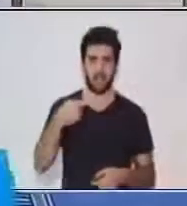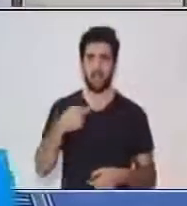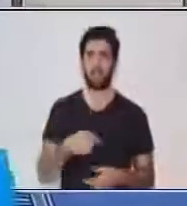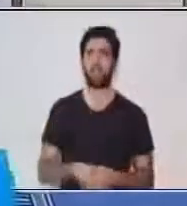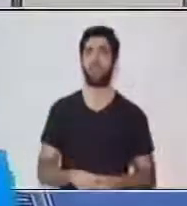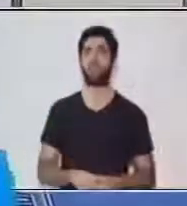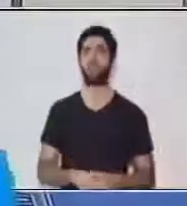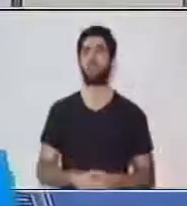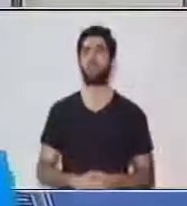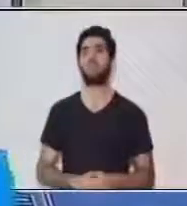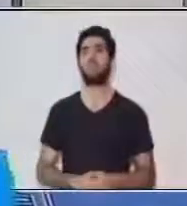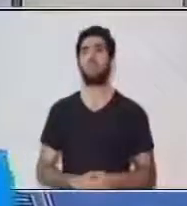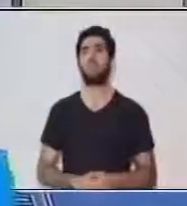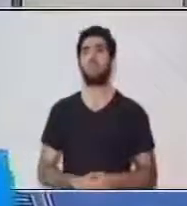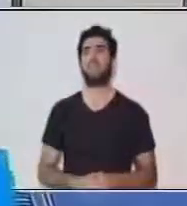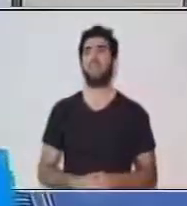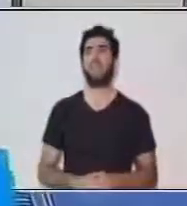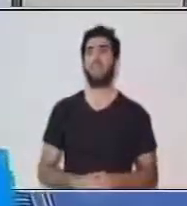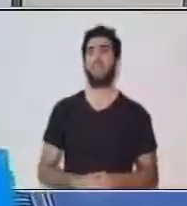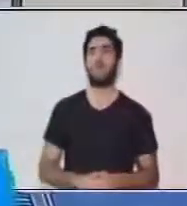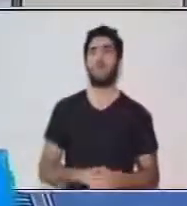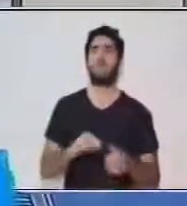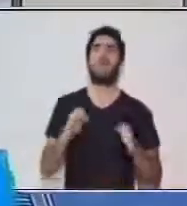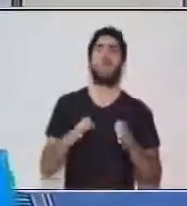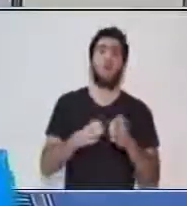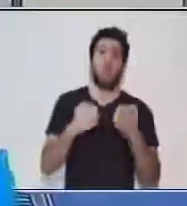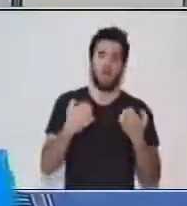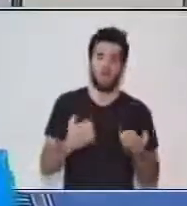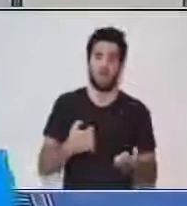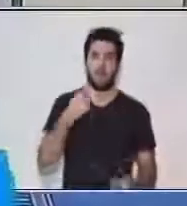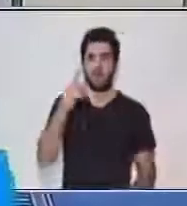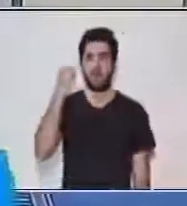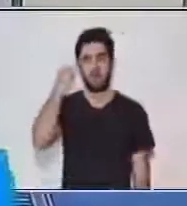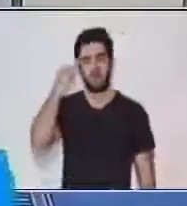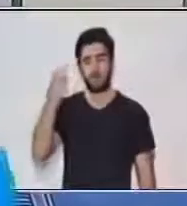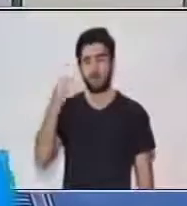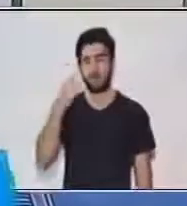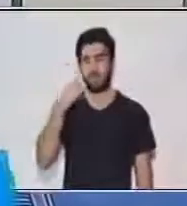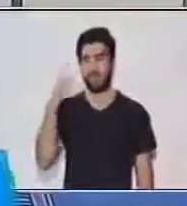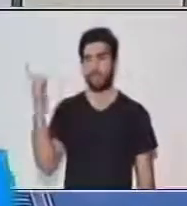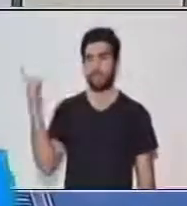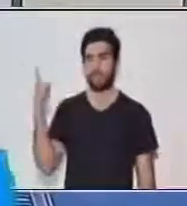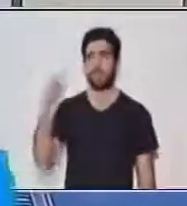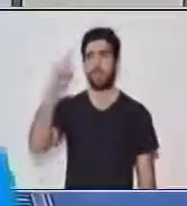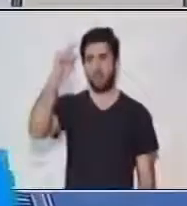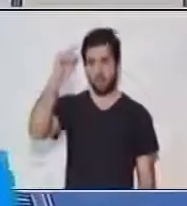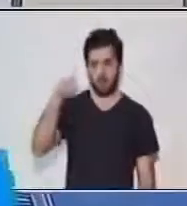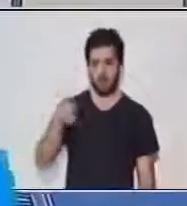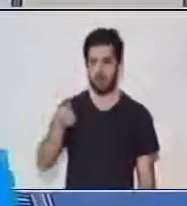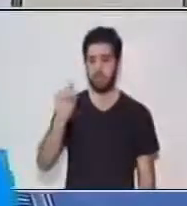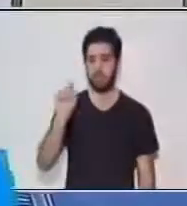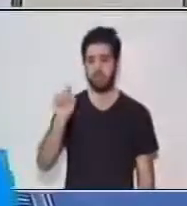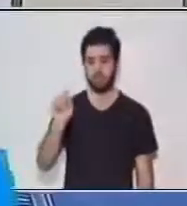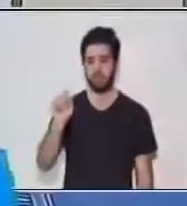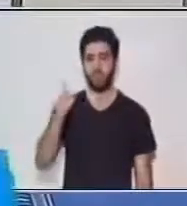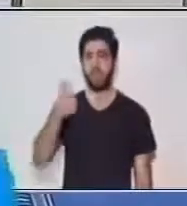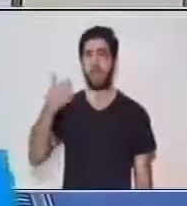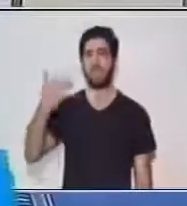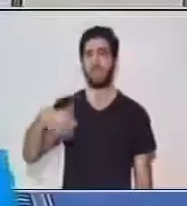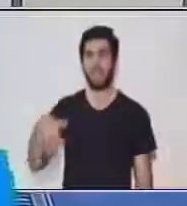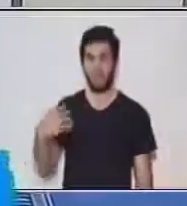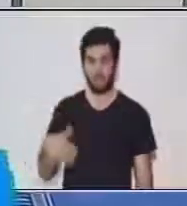gravedad. Entonces, aquí vamos a tener nuestra aceleración máxima.